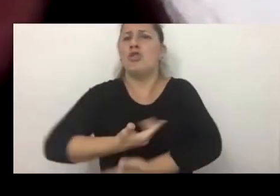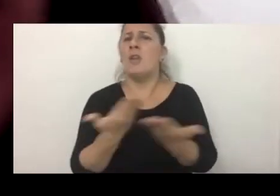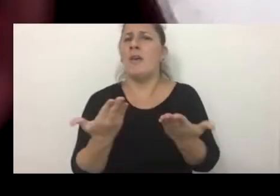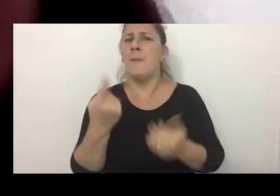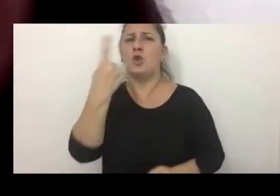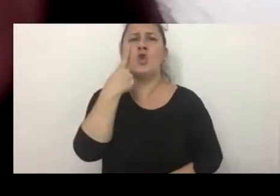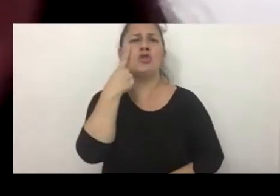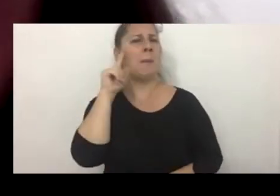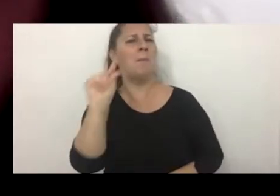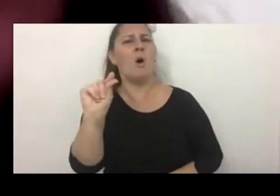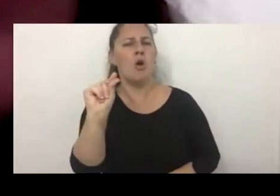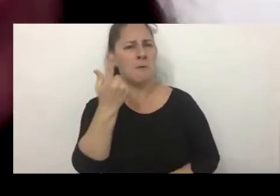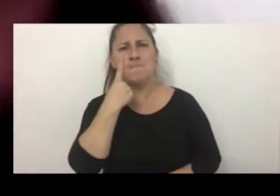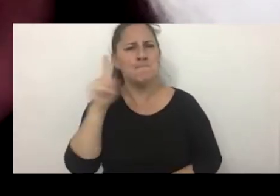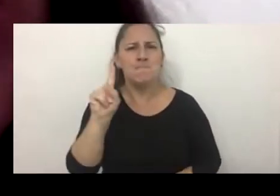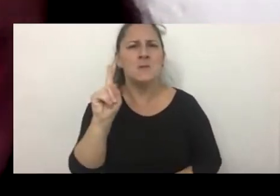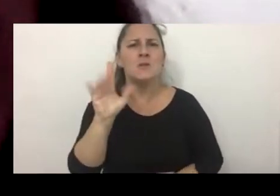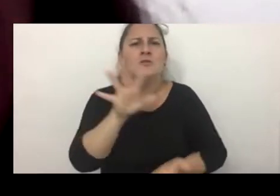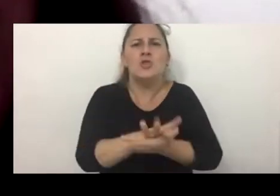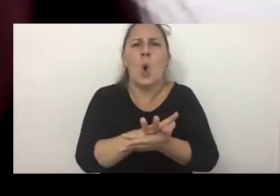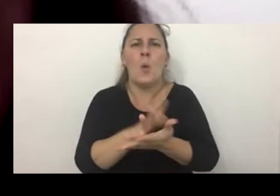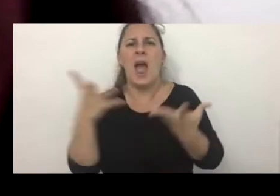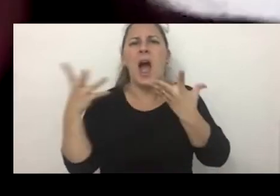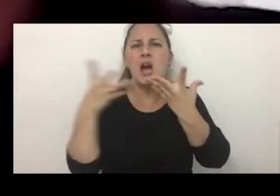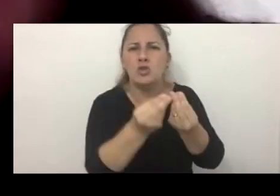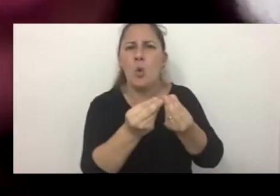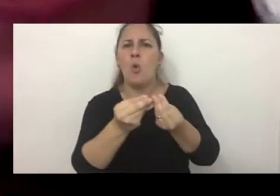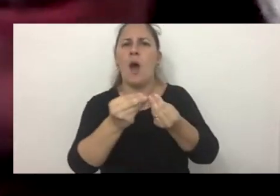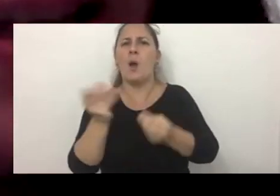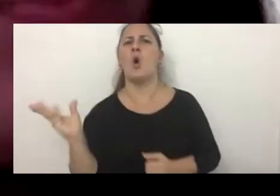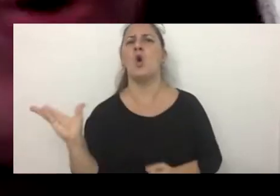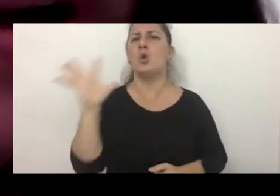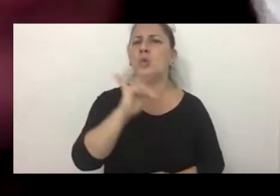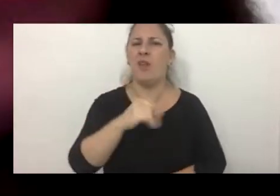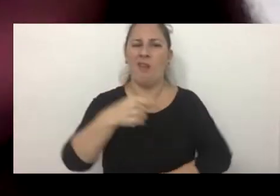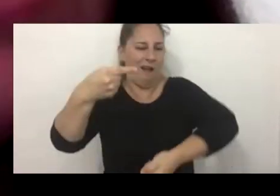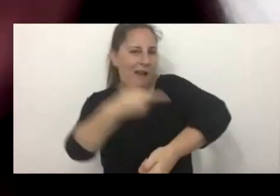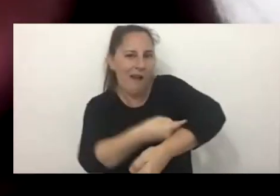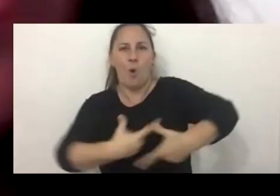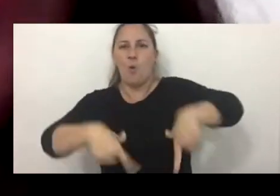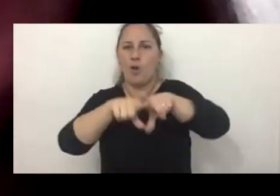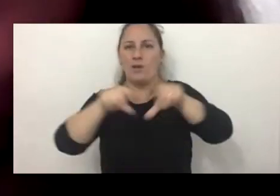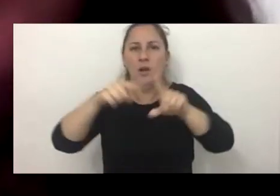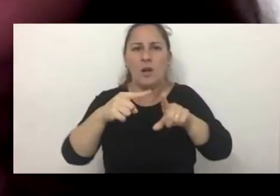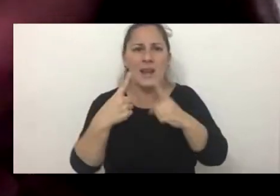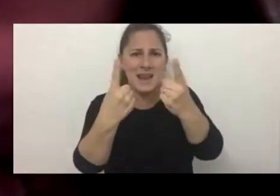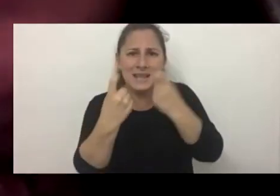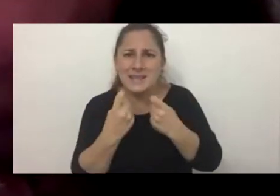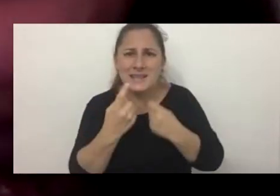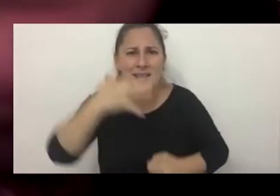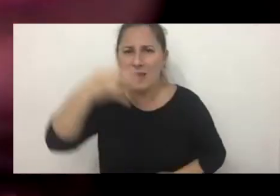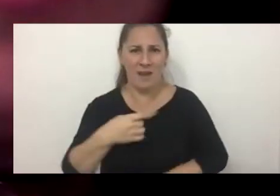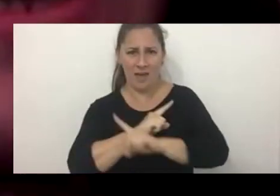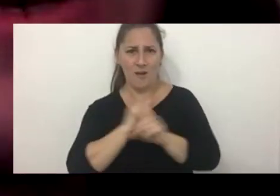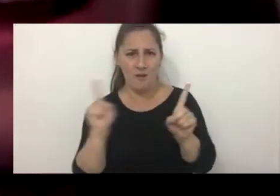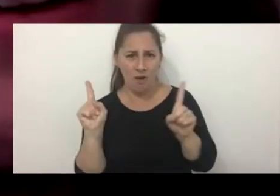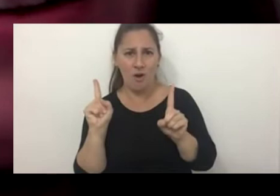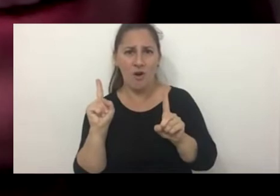continuar su evolución normal, cuando en realidad lo está haciendo impecablemente. Y entonces parece que el suero o